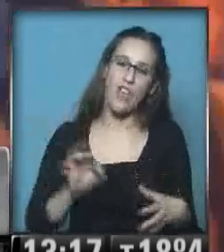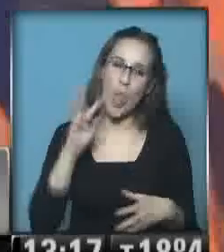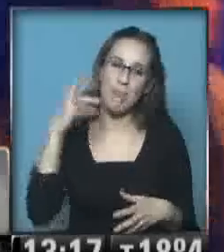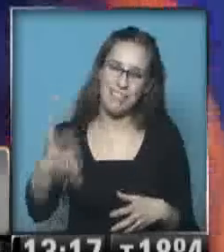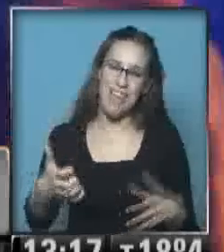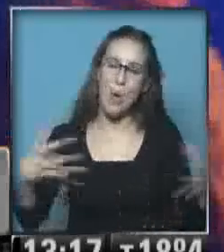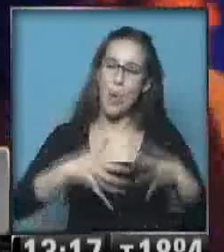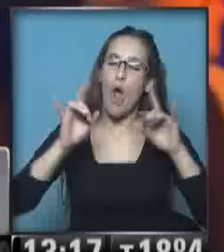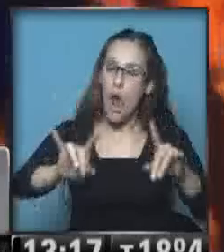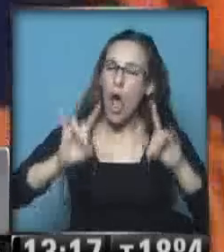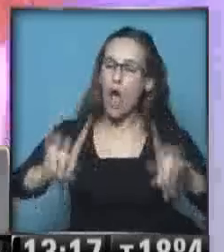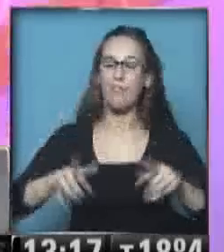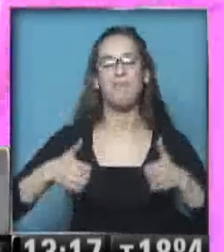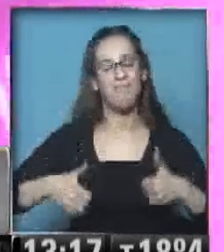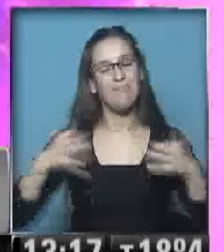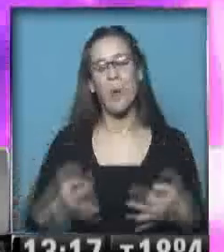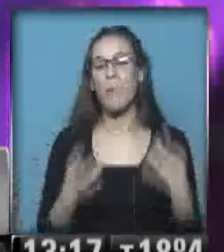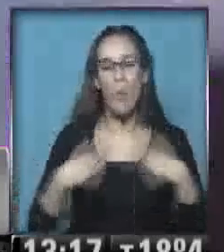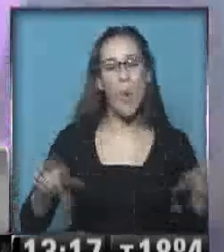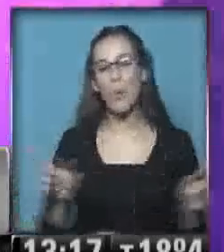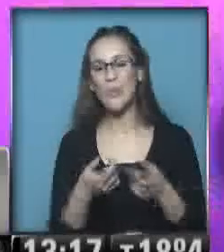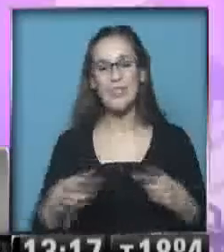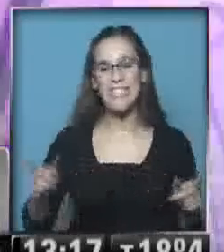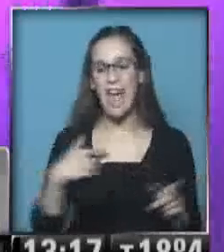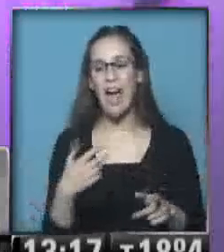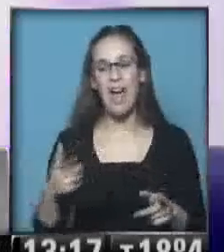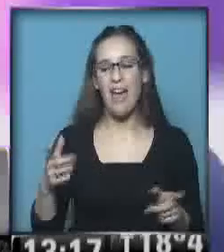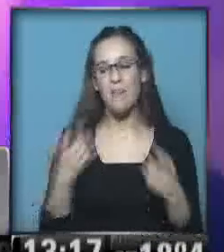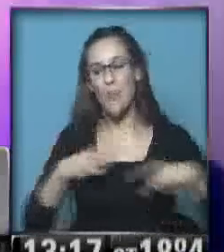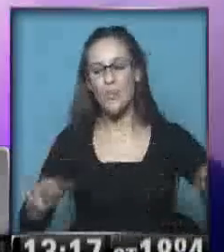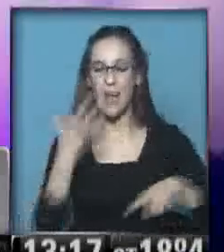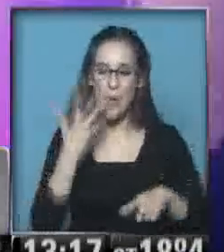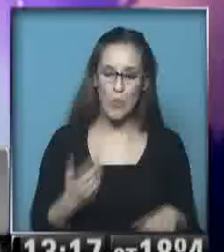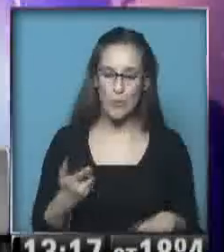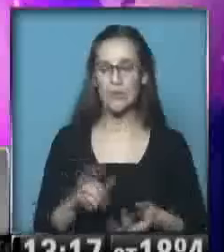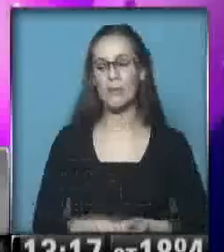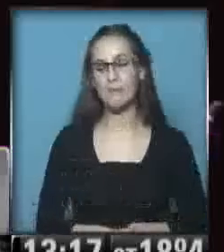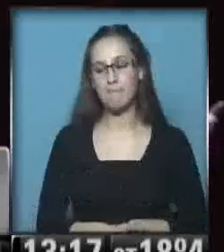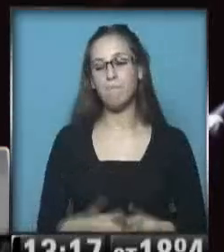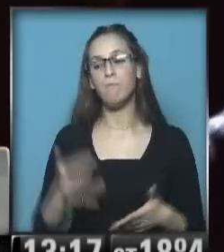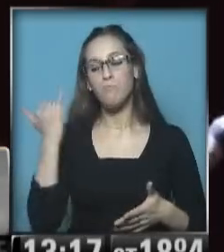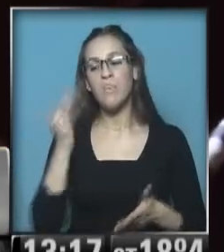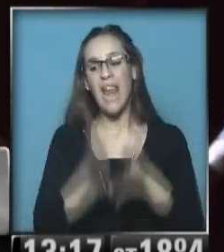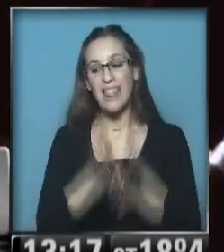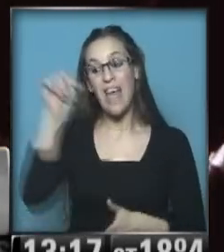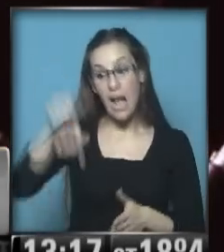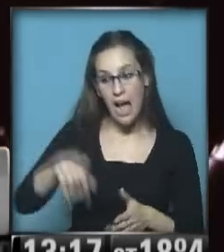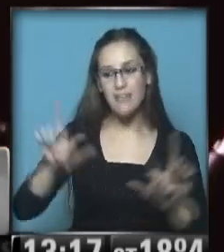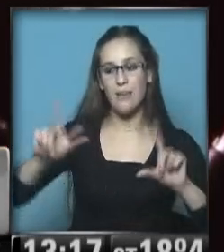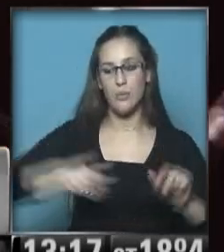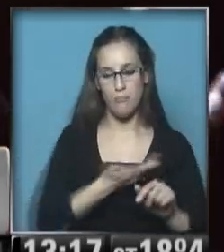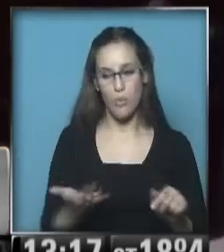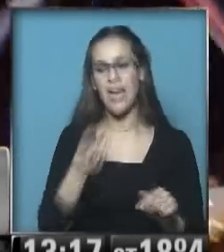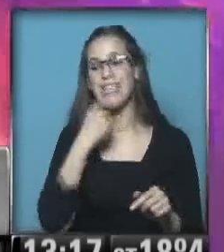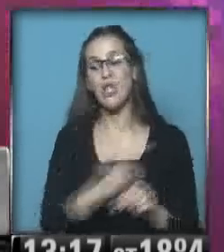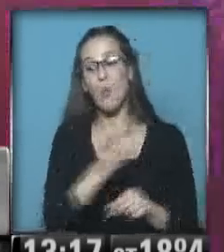realmente muy, pero muy pegadizo como es Química, el que estamos escuchando ahora, van a estar entonces gratis en el canal. Y si no podés venir a verlos, se